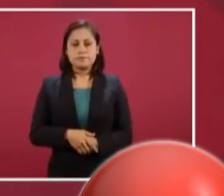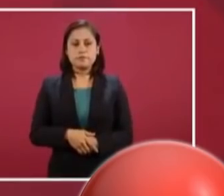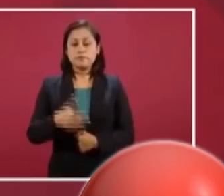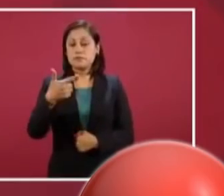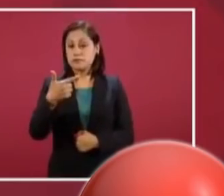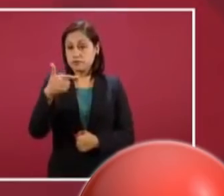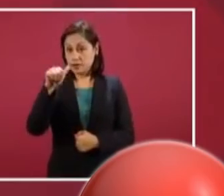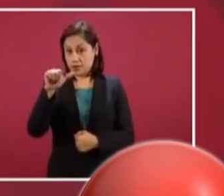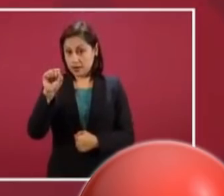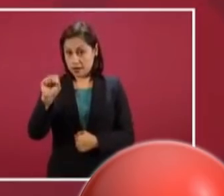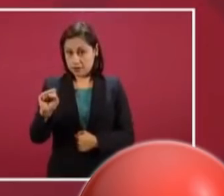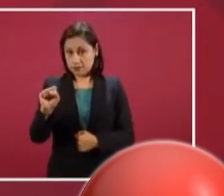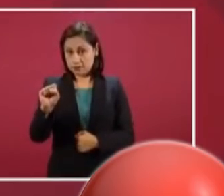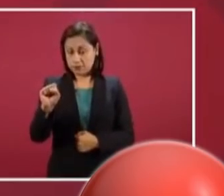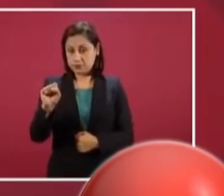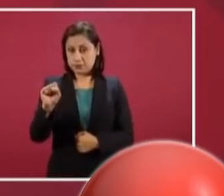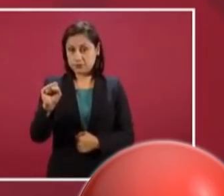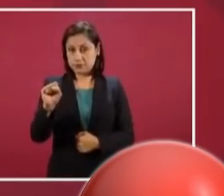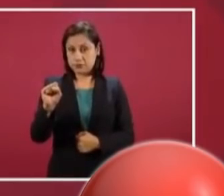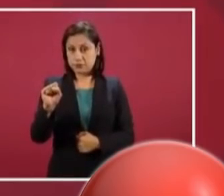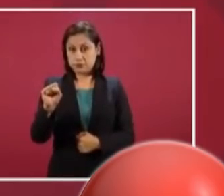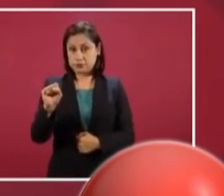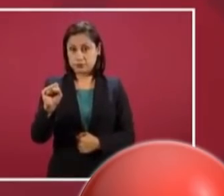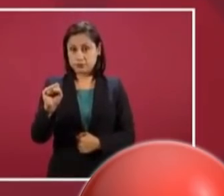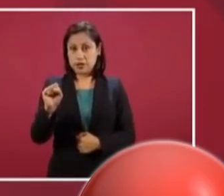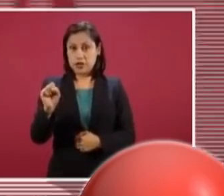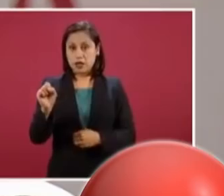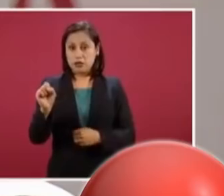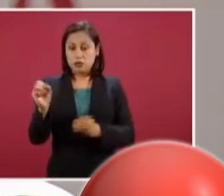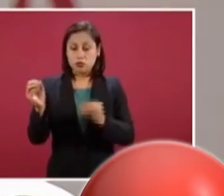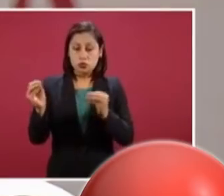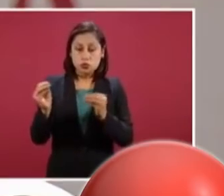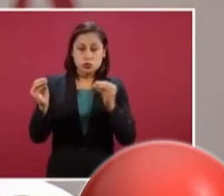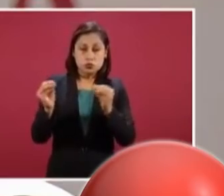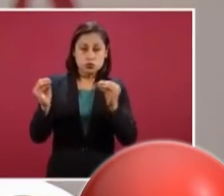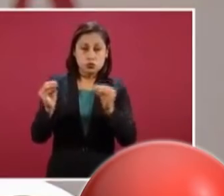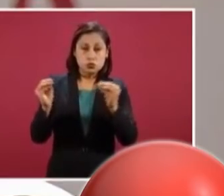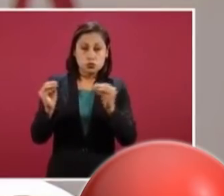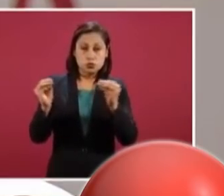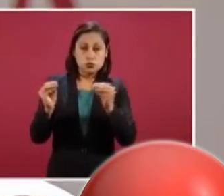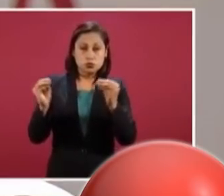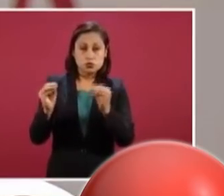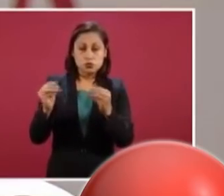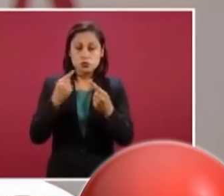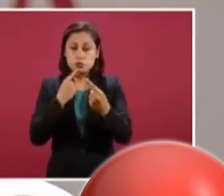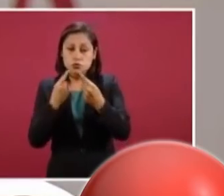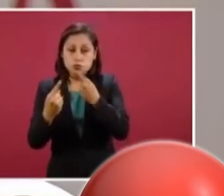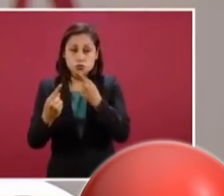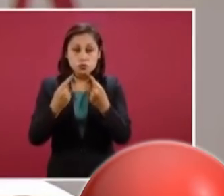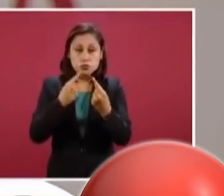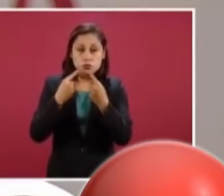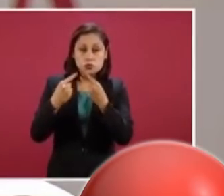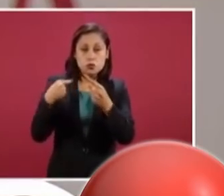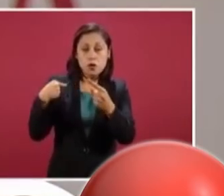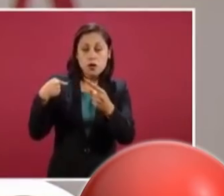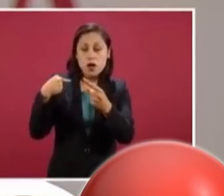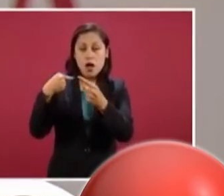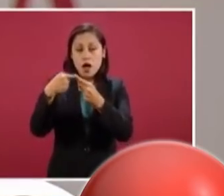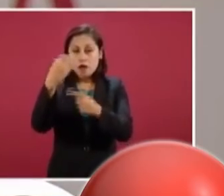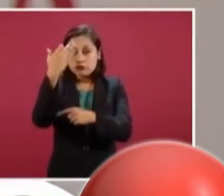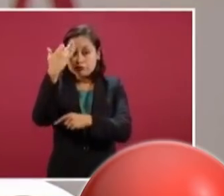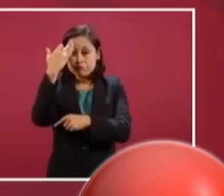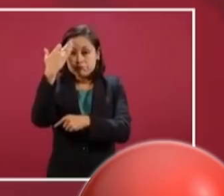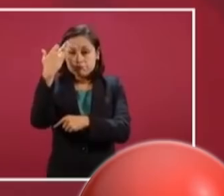gas. Nos llevó algún tiempo resolver este diferendo,